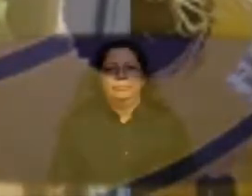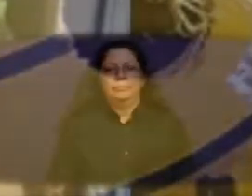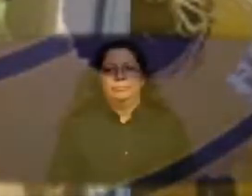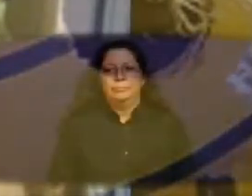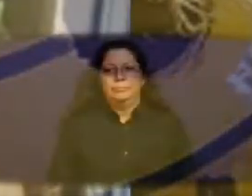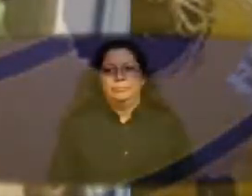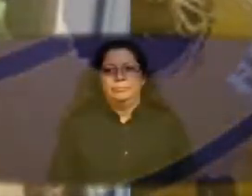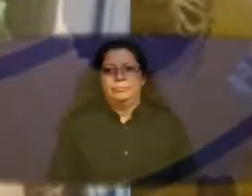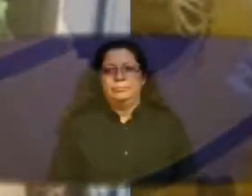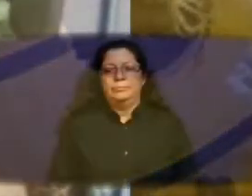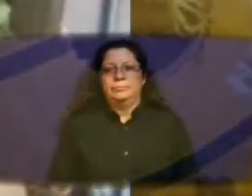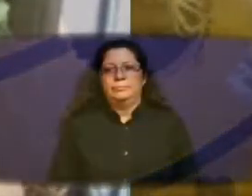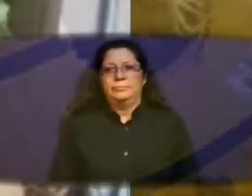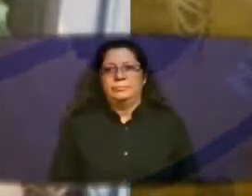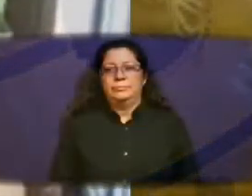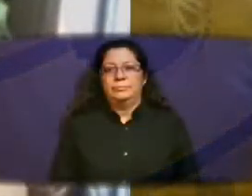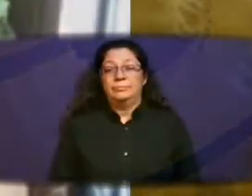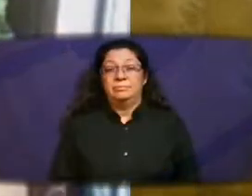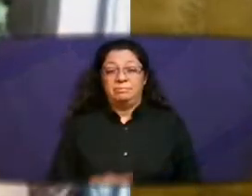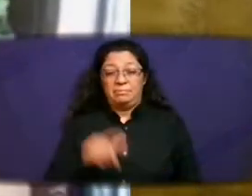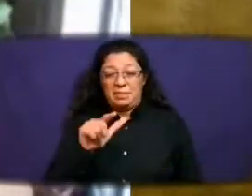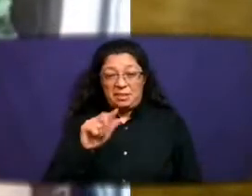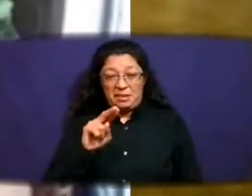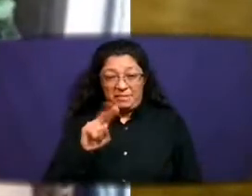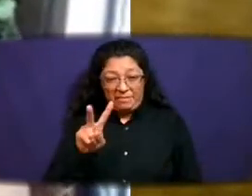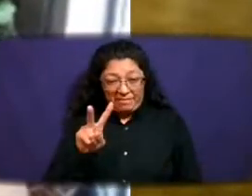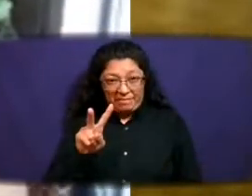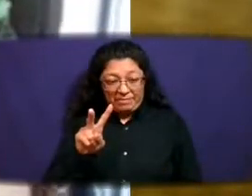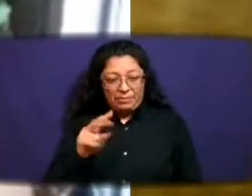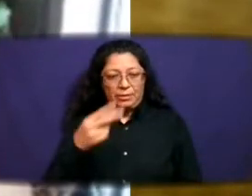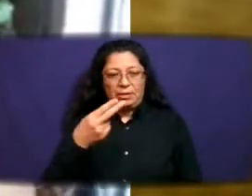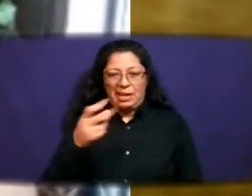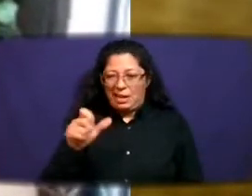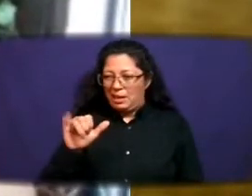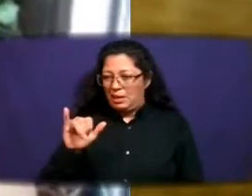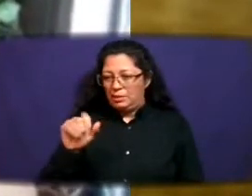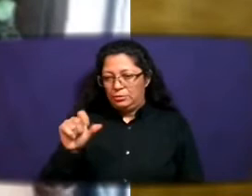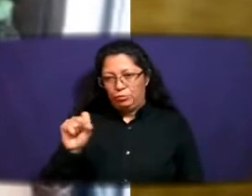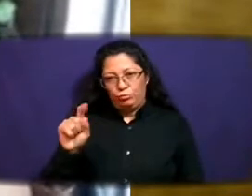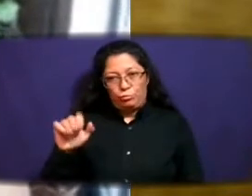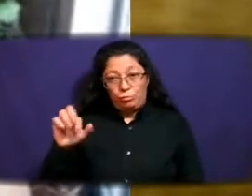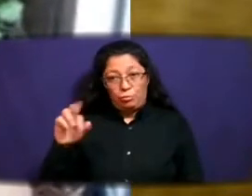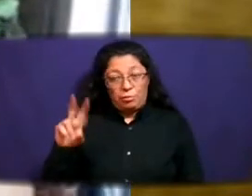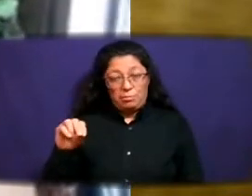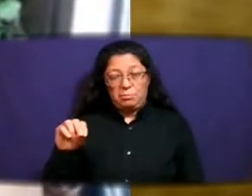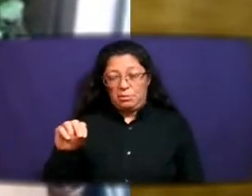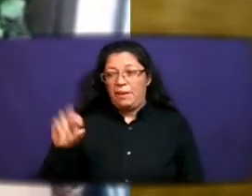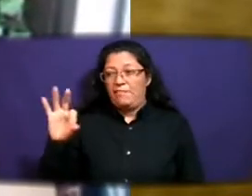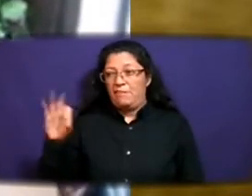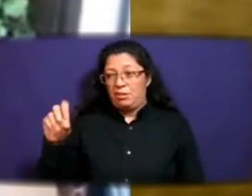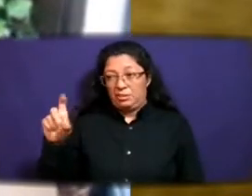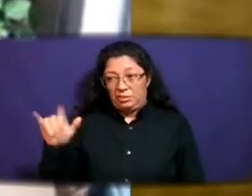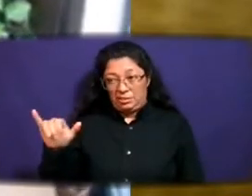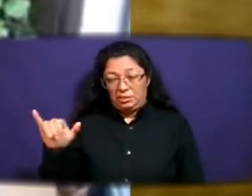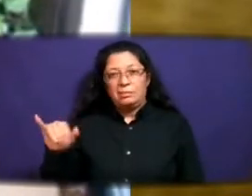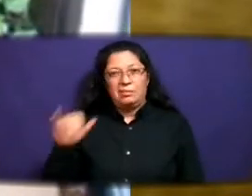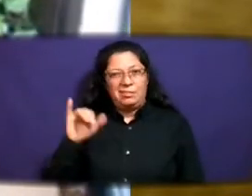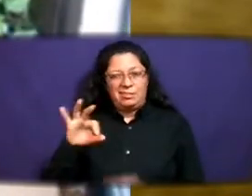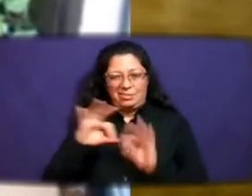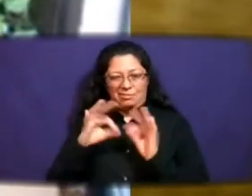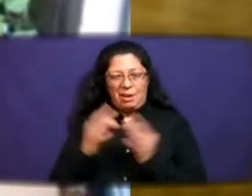Love, Hailstorm, y Foxy son la familia extendida